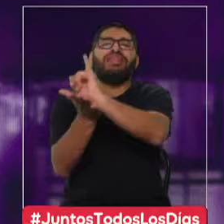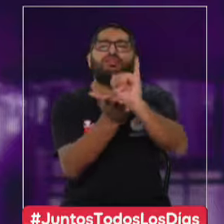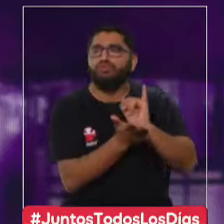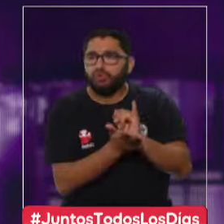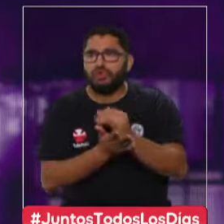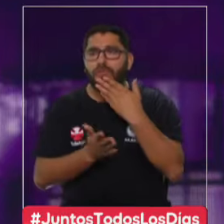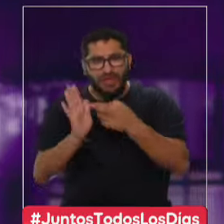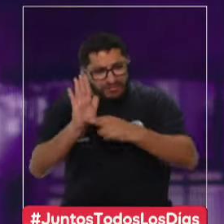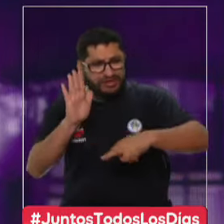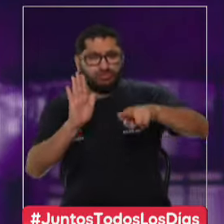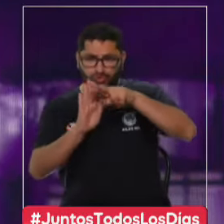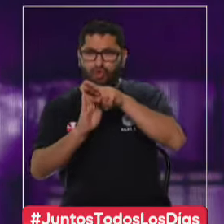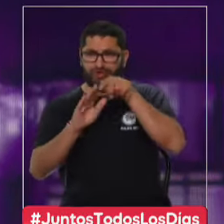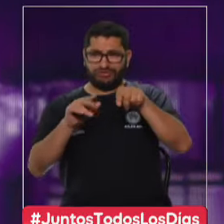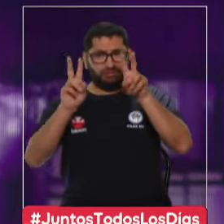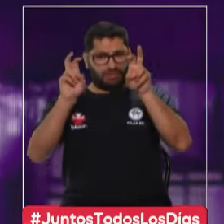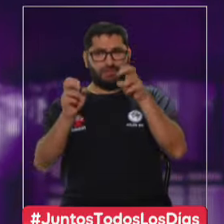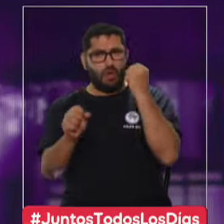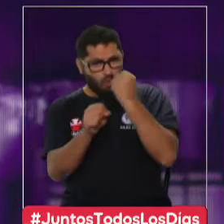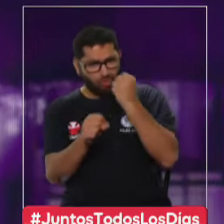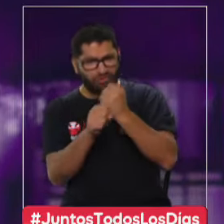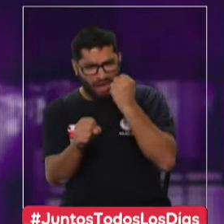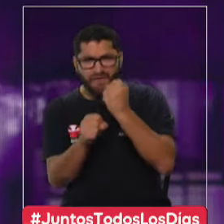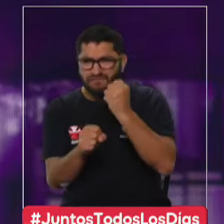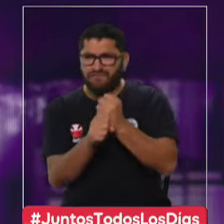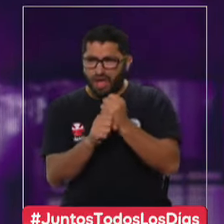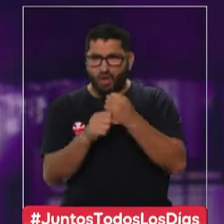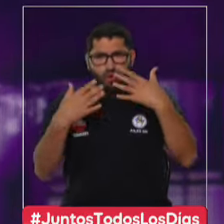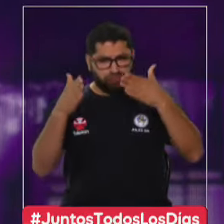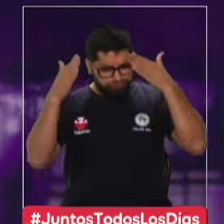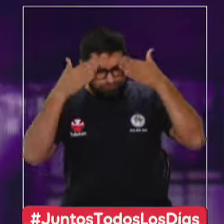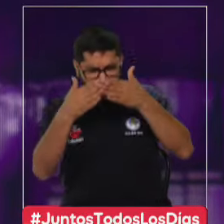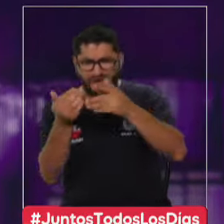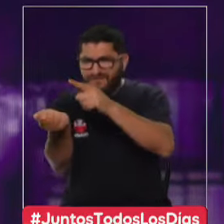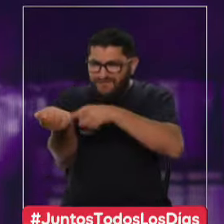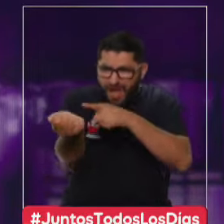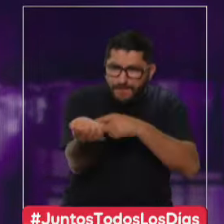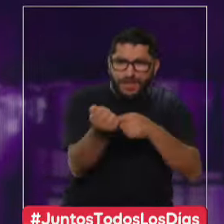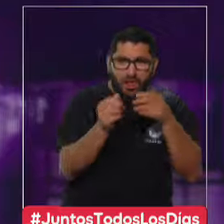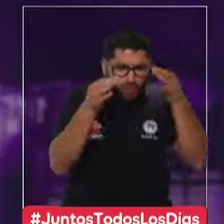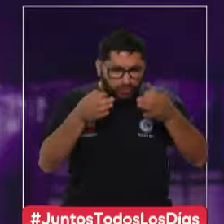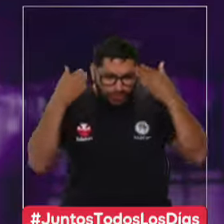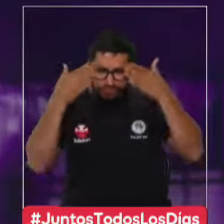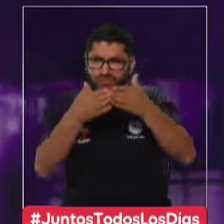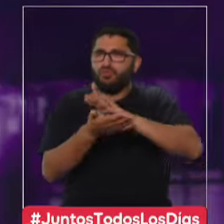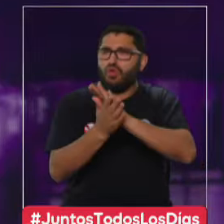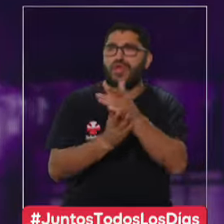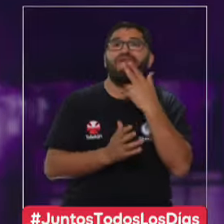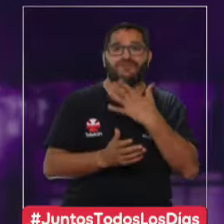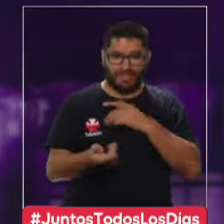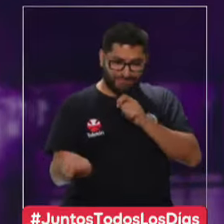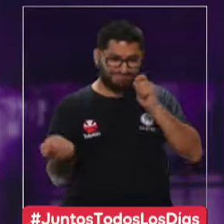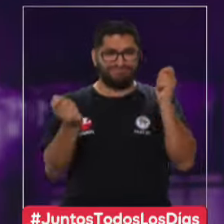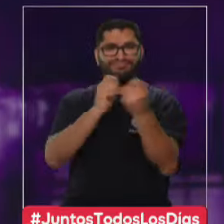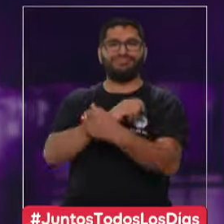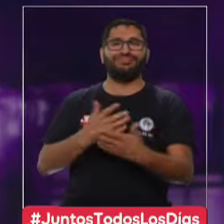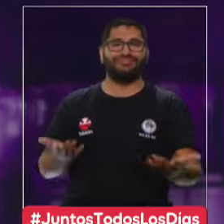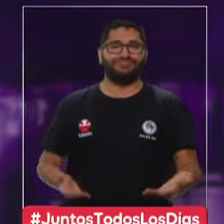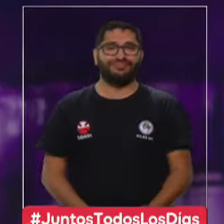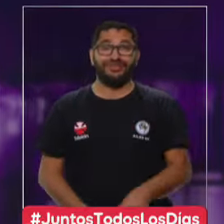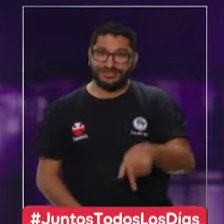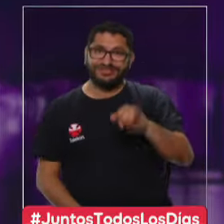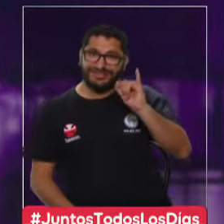porque lo que hacen ellos es trabajar directamente con las familias. Lo que hacen ellos es transformar vidas. Así es, Priscila.